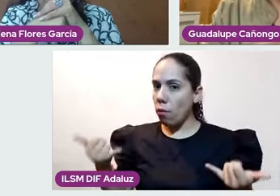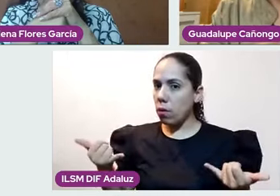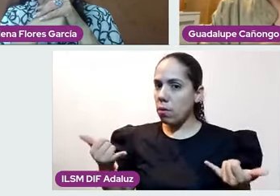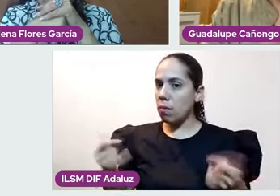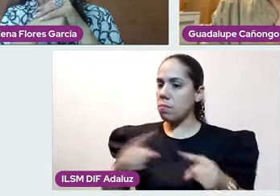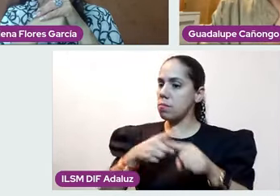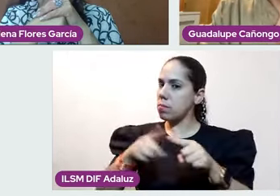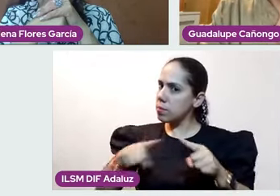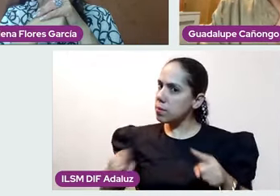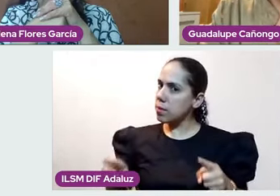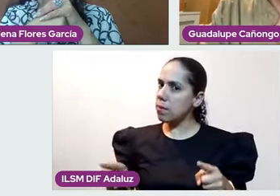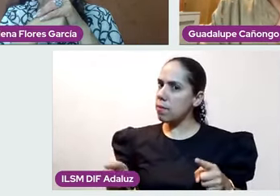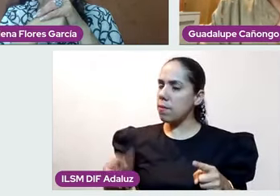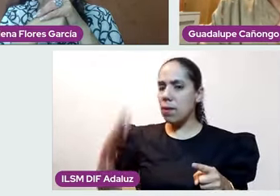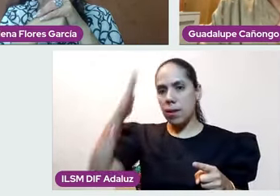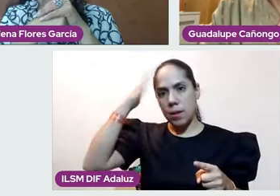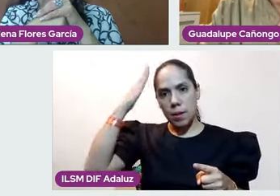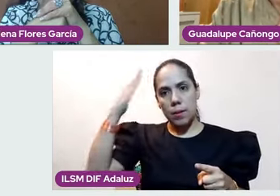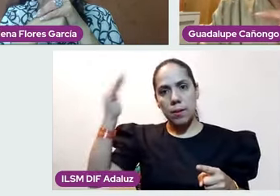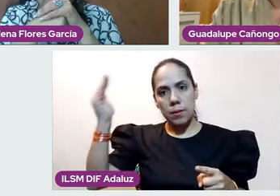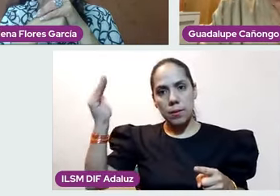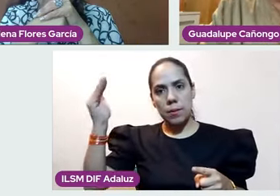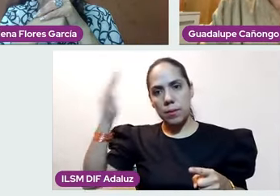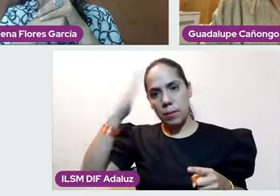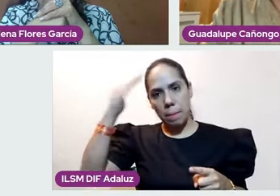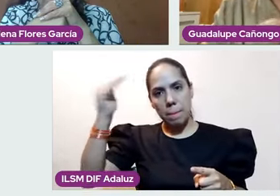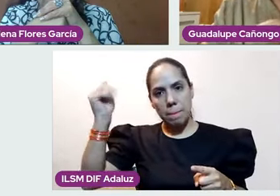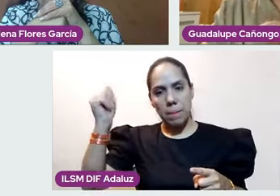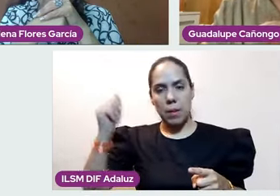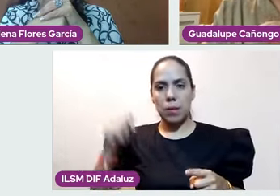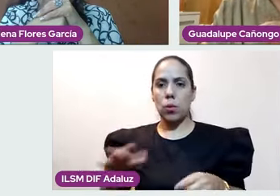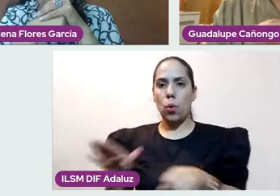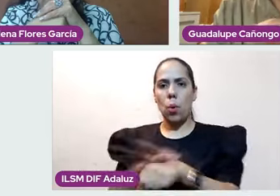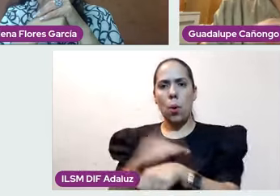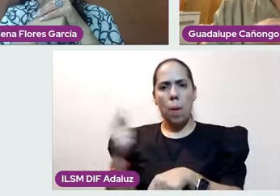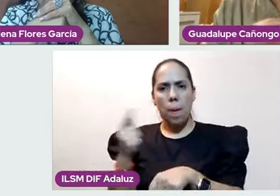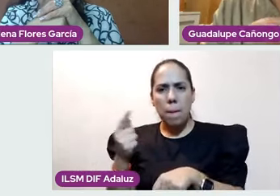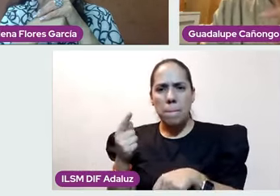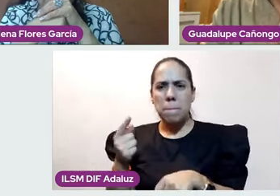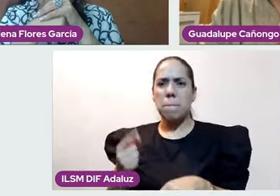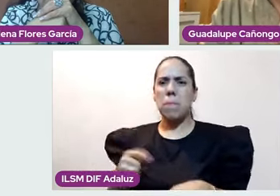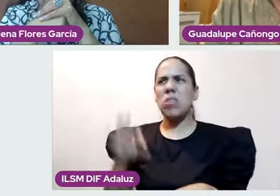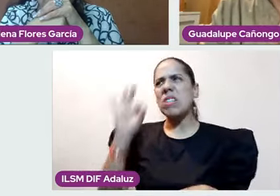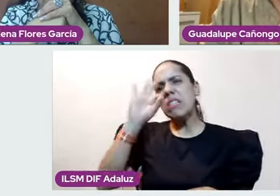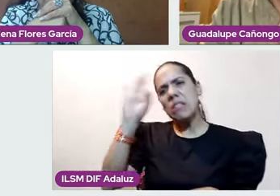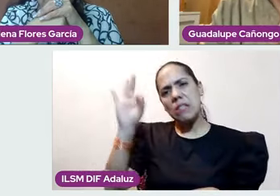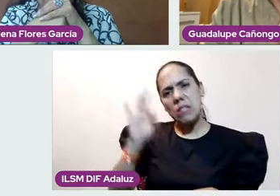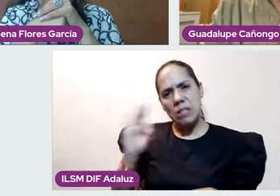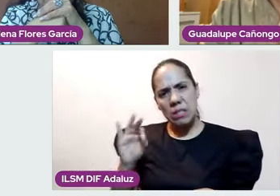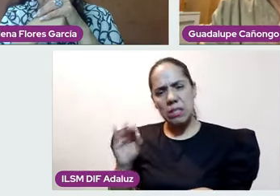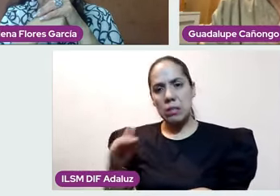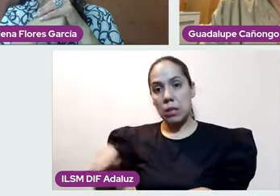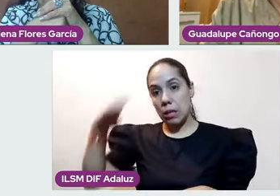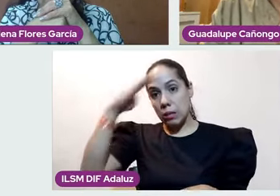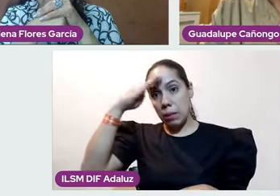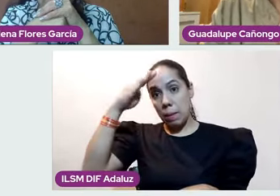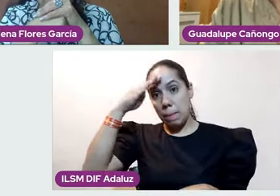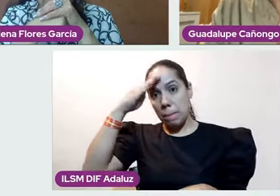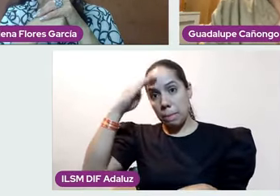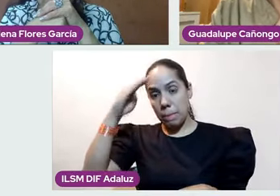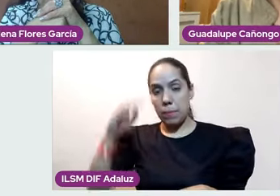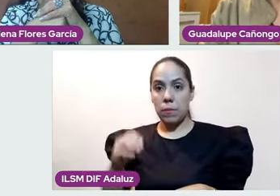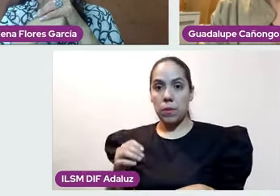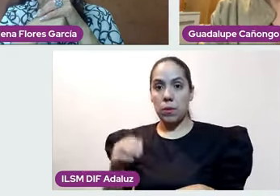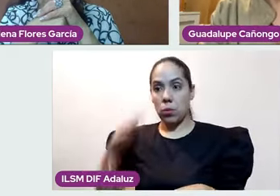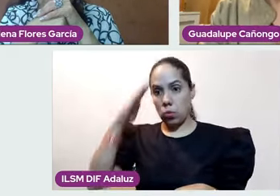personas mayores, decíamos, bueno, tienen esta falsa idea, totalmente falsa, totalmente negativa, totalmente violenta,